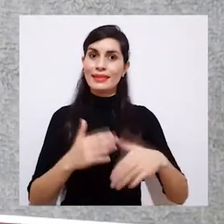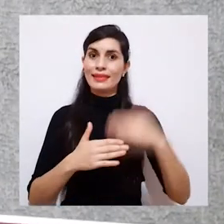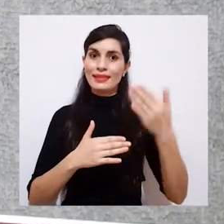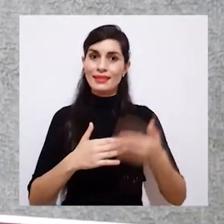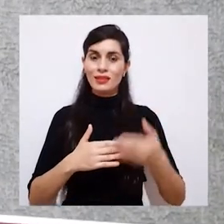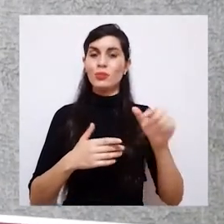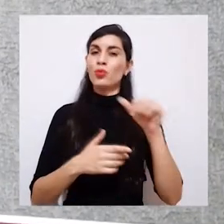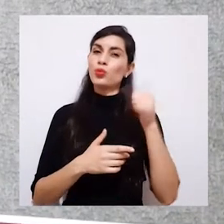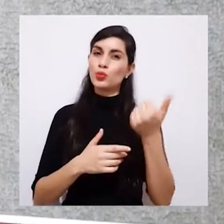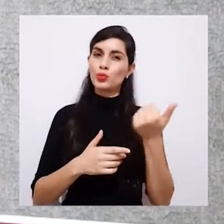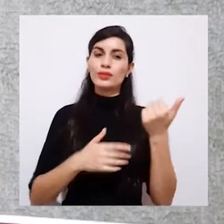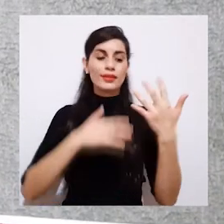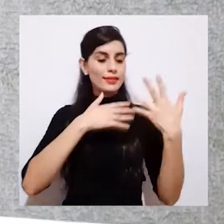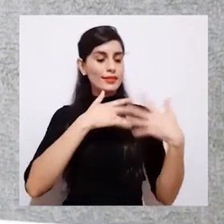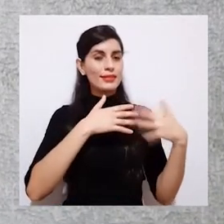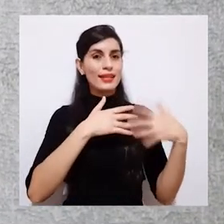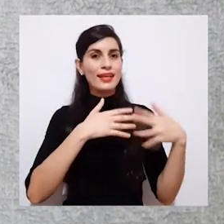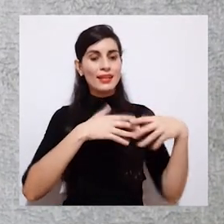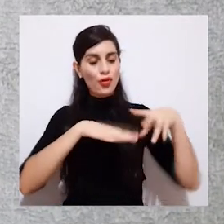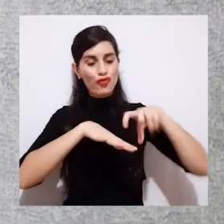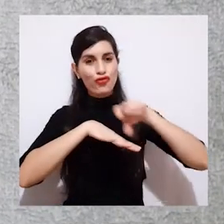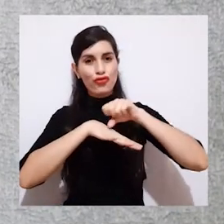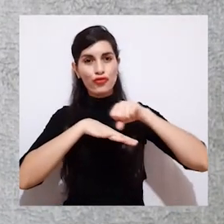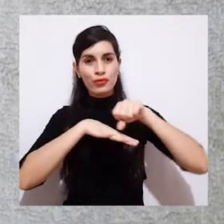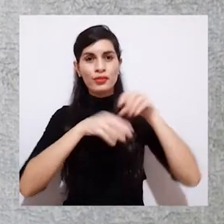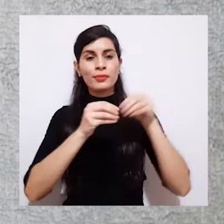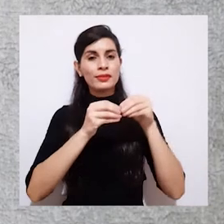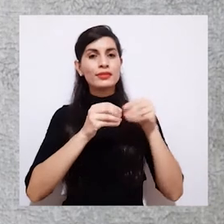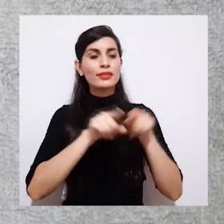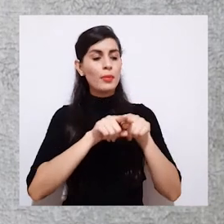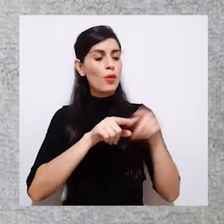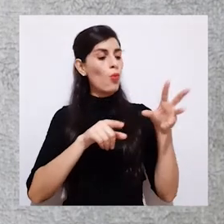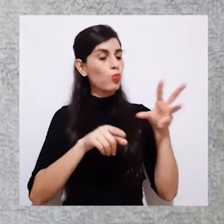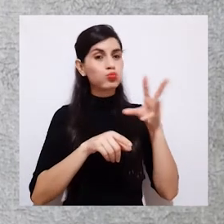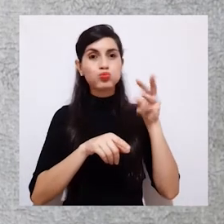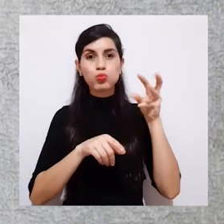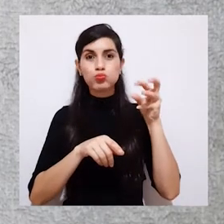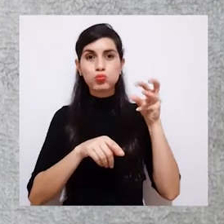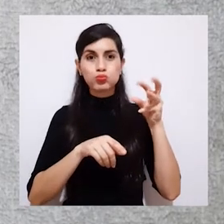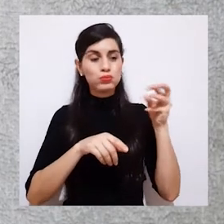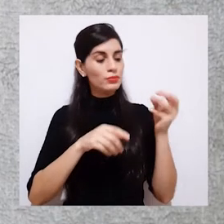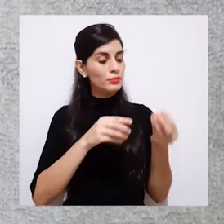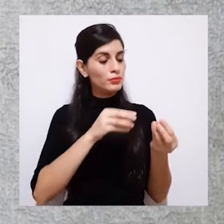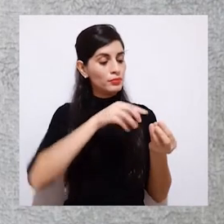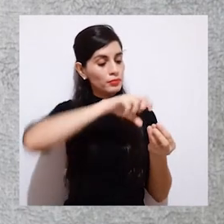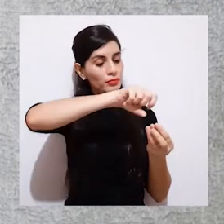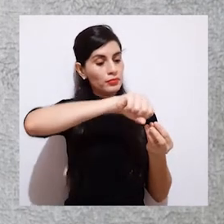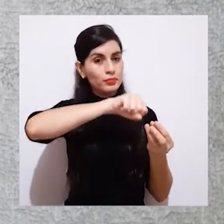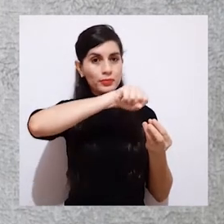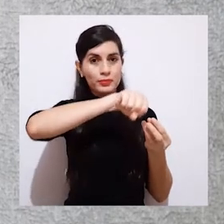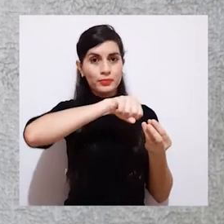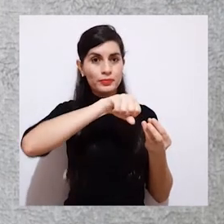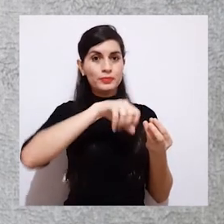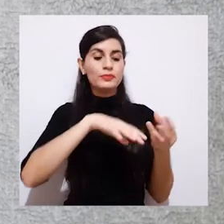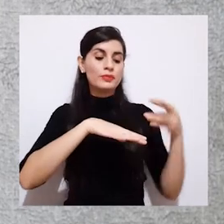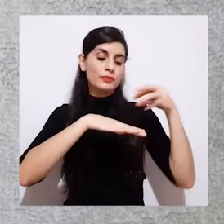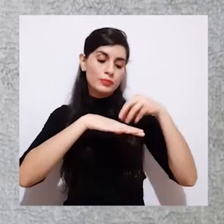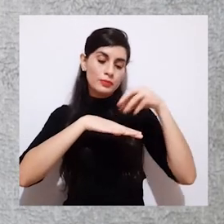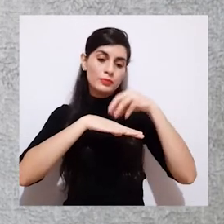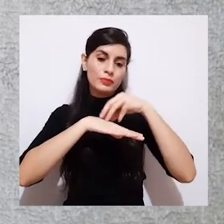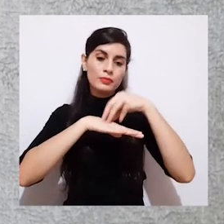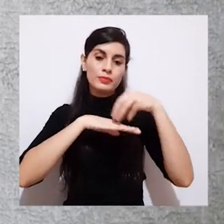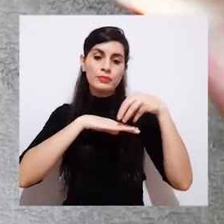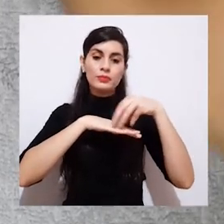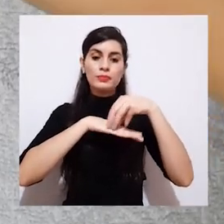Luego voy a pasar a aplicar lo que es la sangre líquida y me voy a apoyar de una esponja, puede ser la esponja plástica o puede ser una esponja de